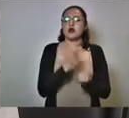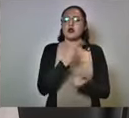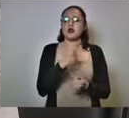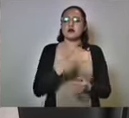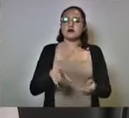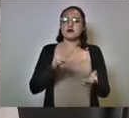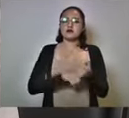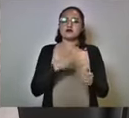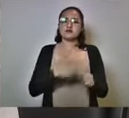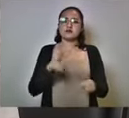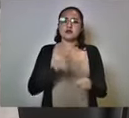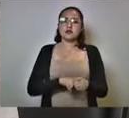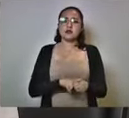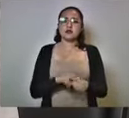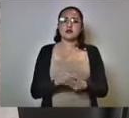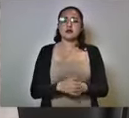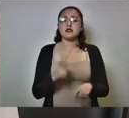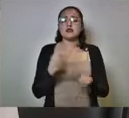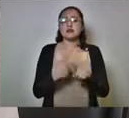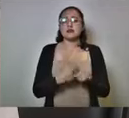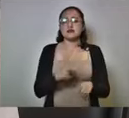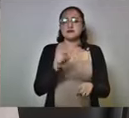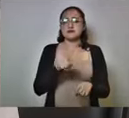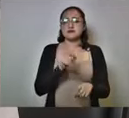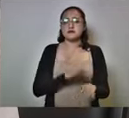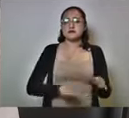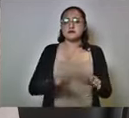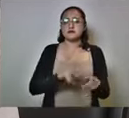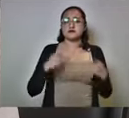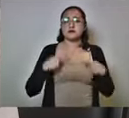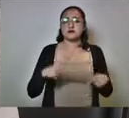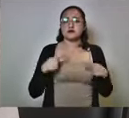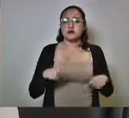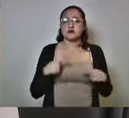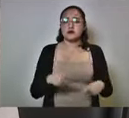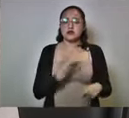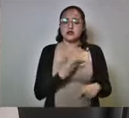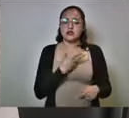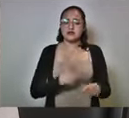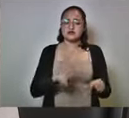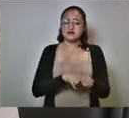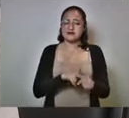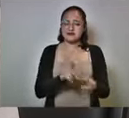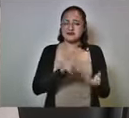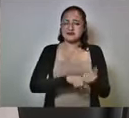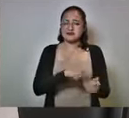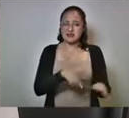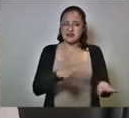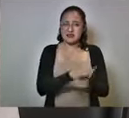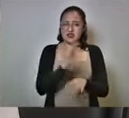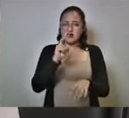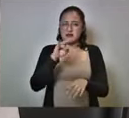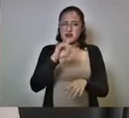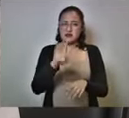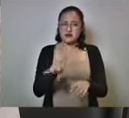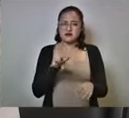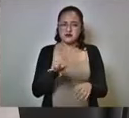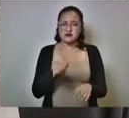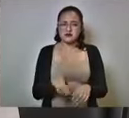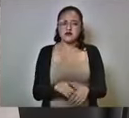el interior de los hospitales. En esa parte, toda la gente que está dentro de estos hospitales de reconversión COVID